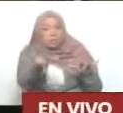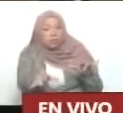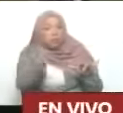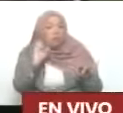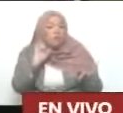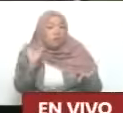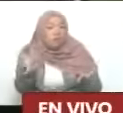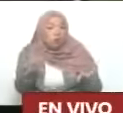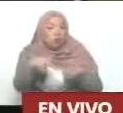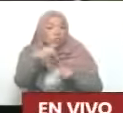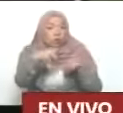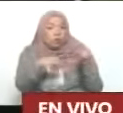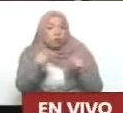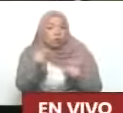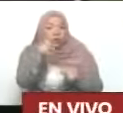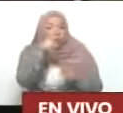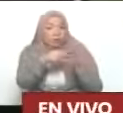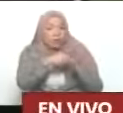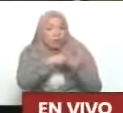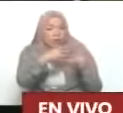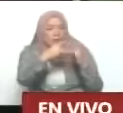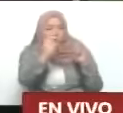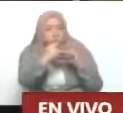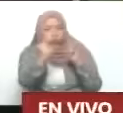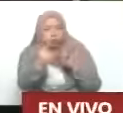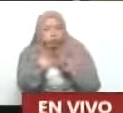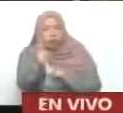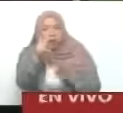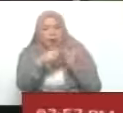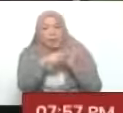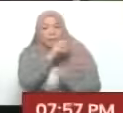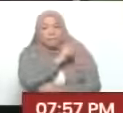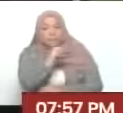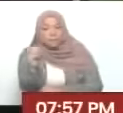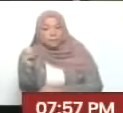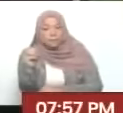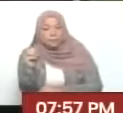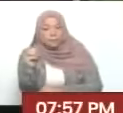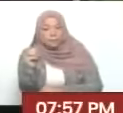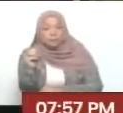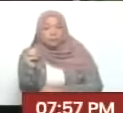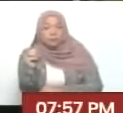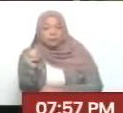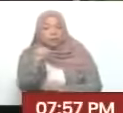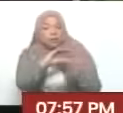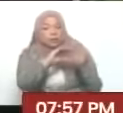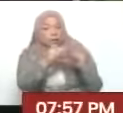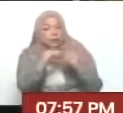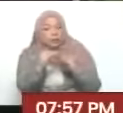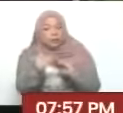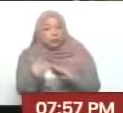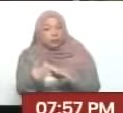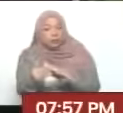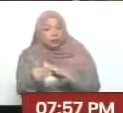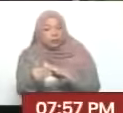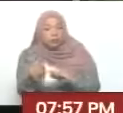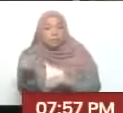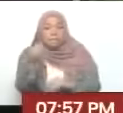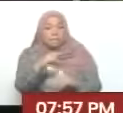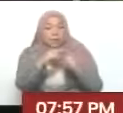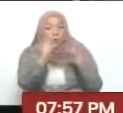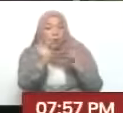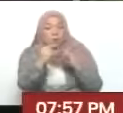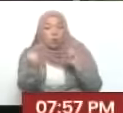con miles de tiendas de campaña. Ya no están ni siquiera en caravanas, están en tiendas de campaña. Y cada vez hay más